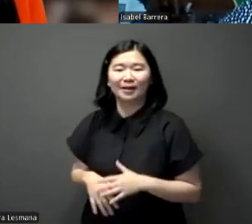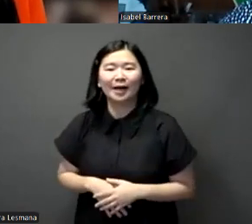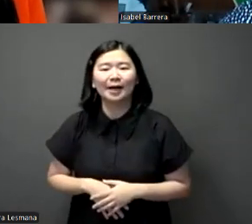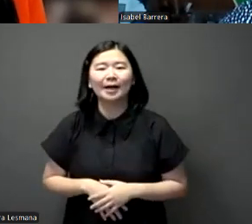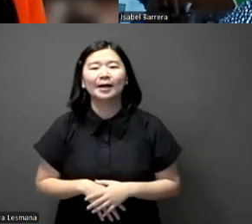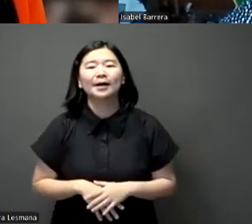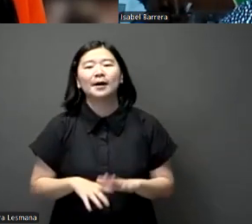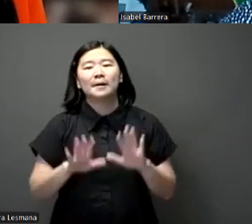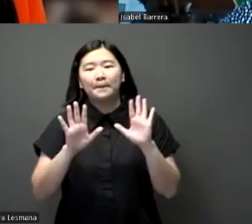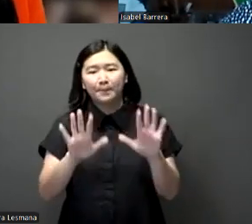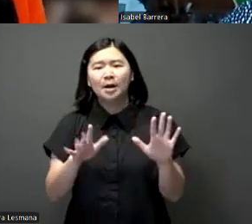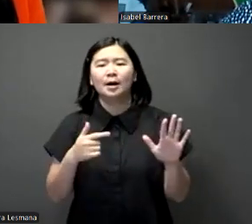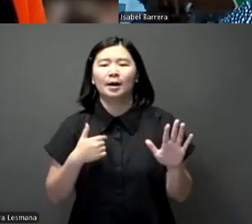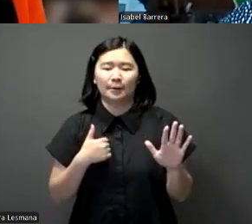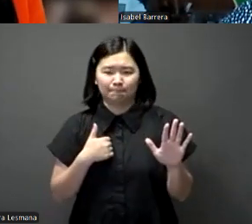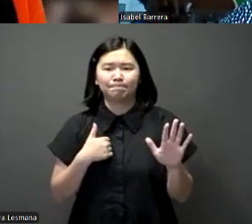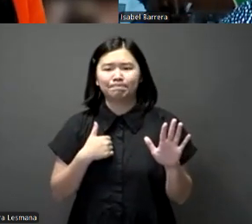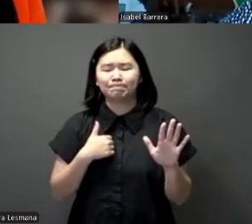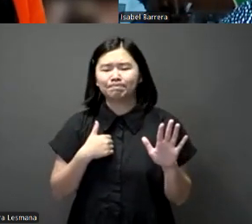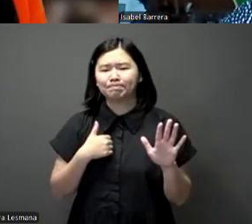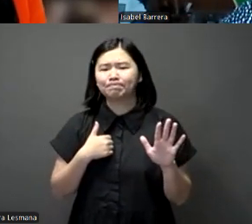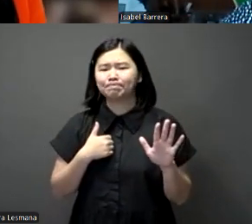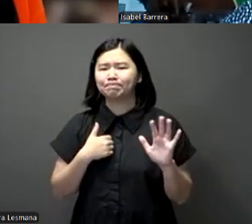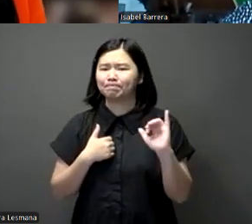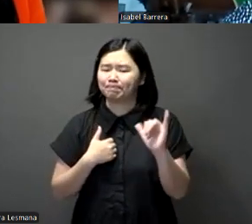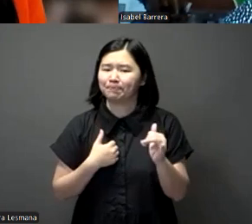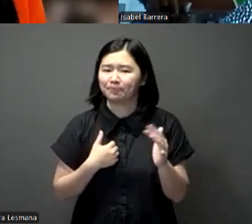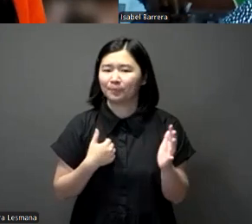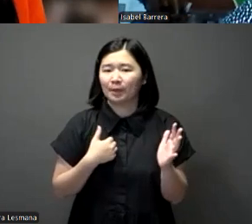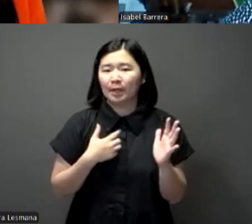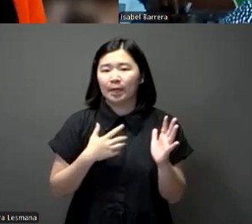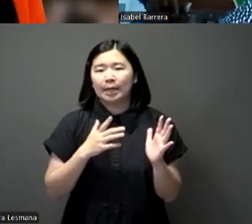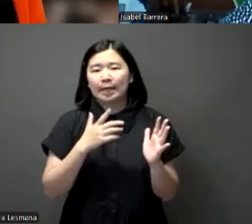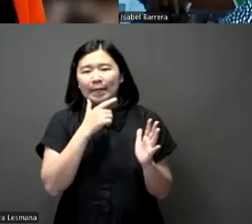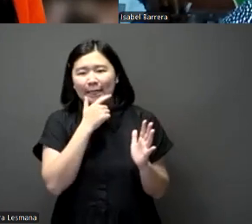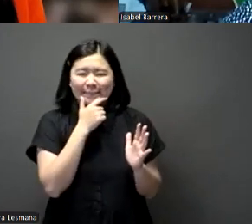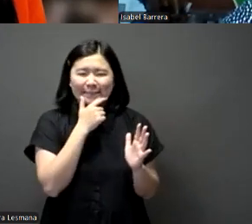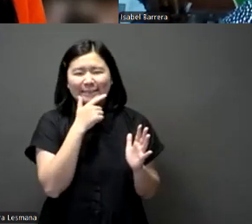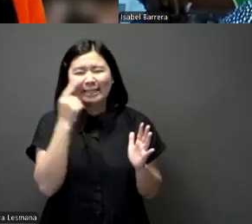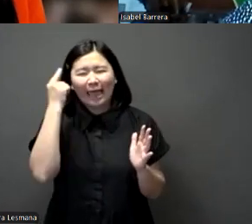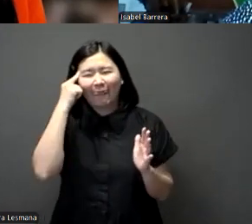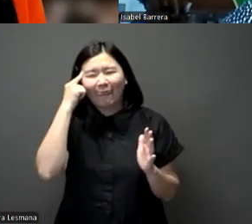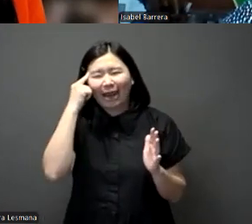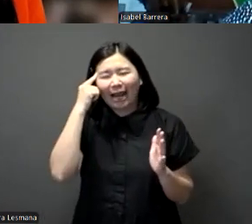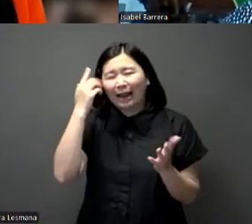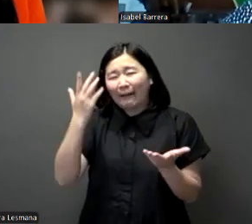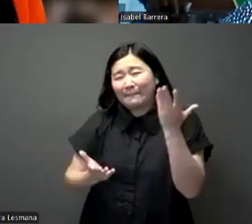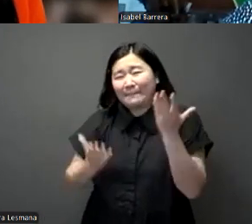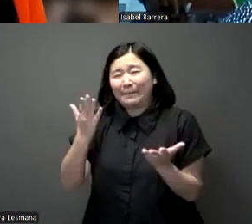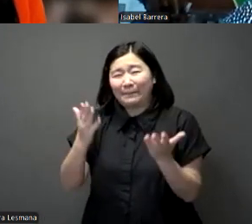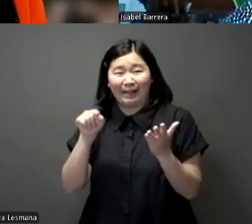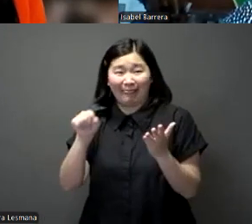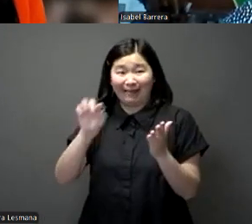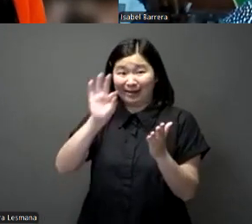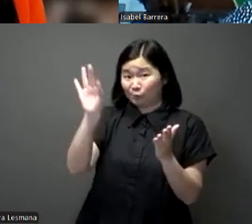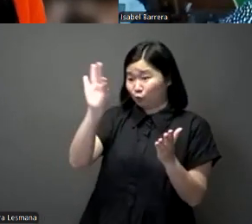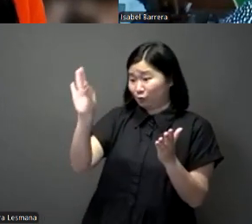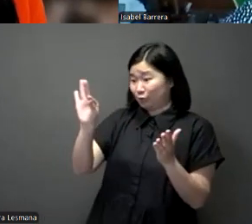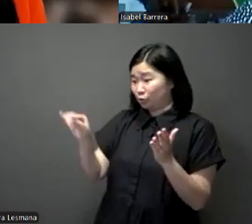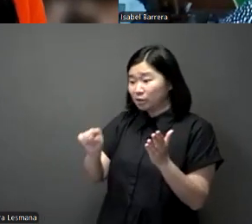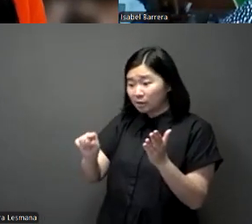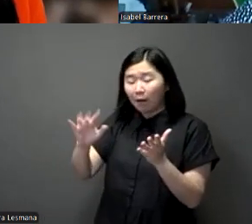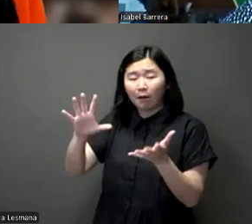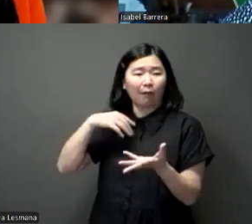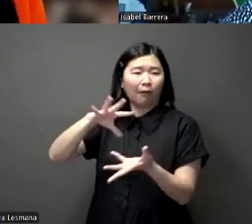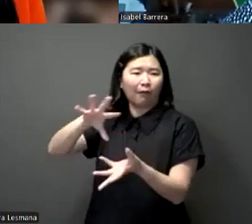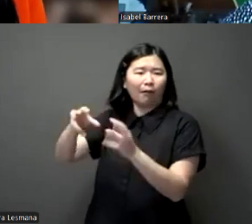todas, pero sí les quiero decir, miren, si no las podemos contestar, vamos a compartir las preguntas con sus respuestas al finalizar